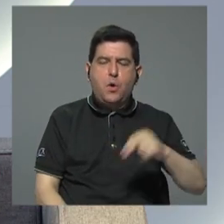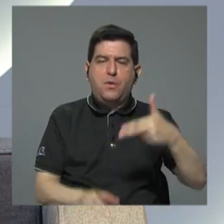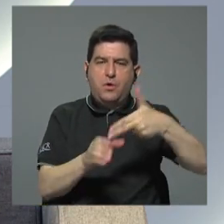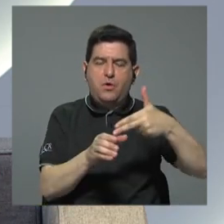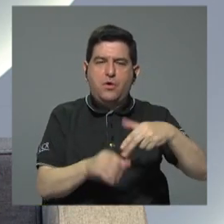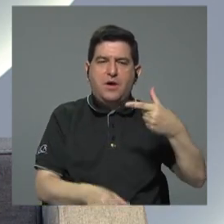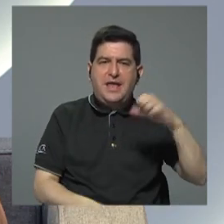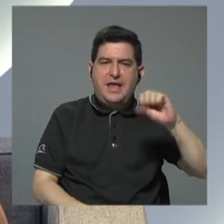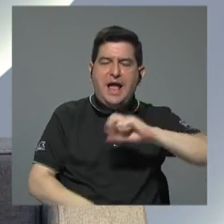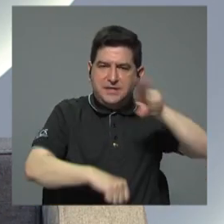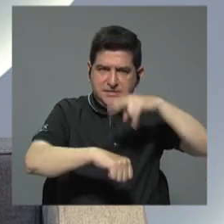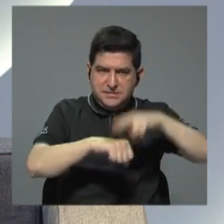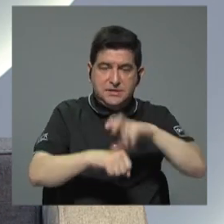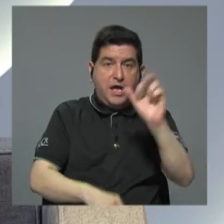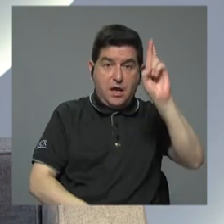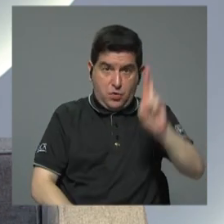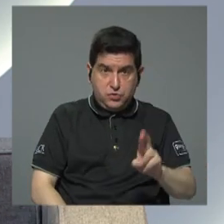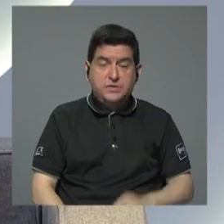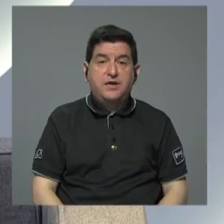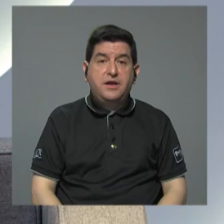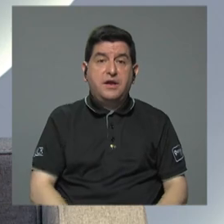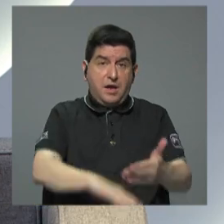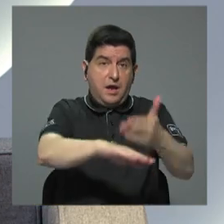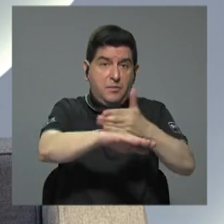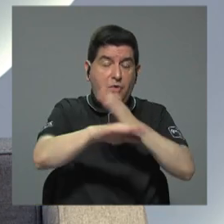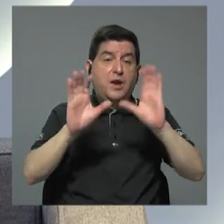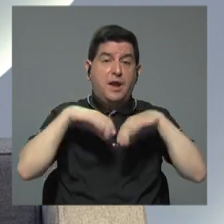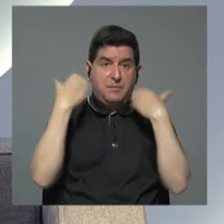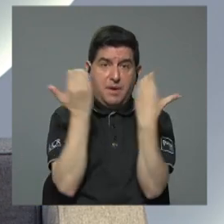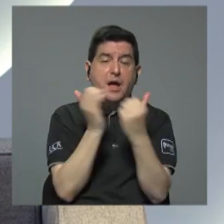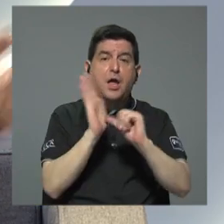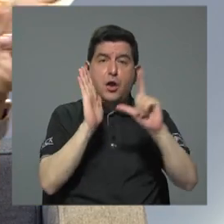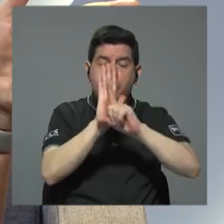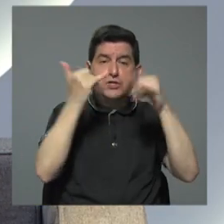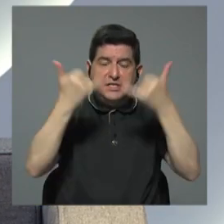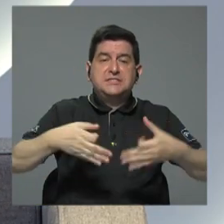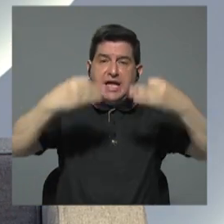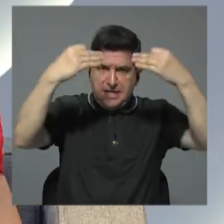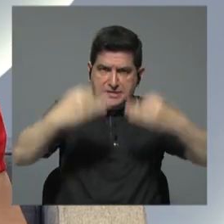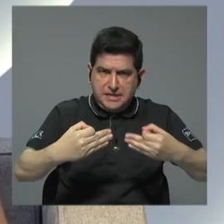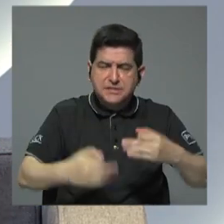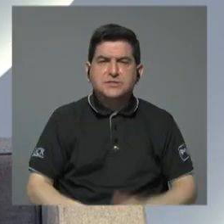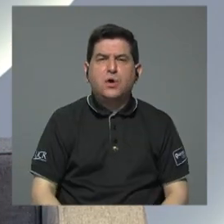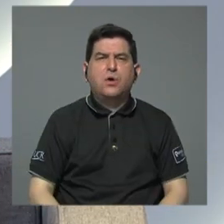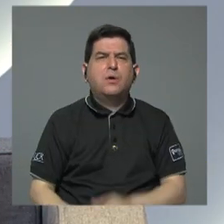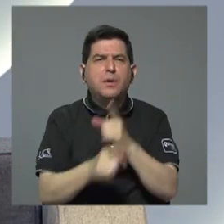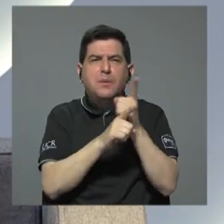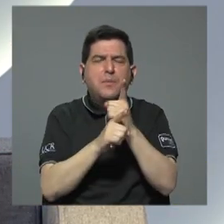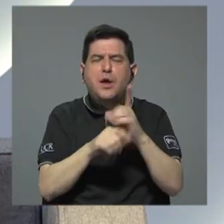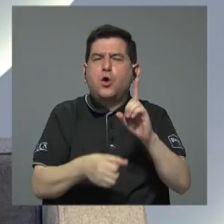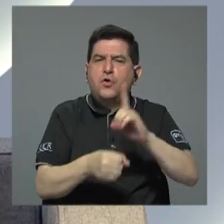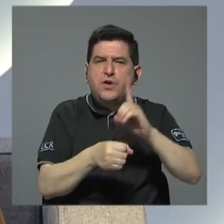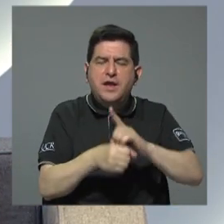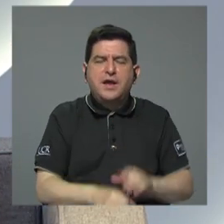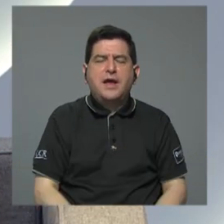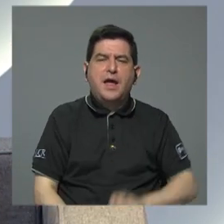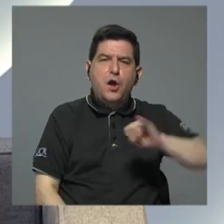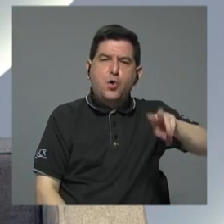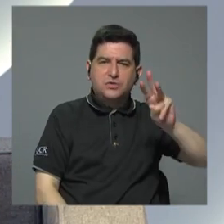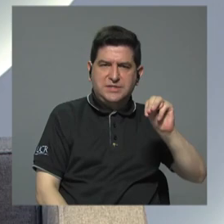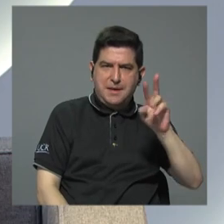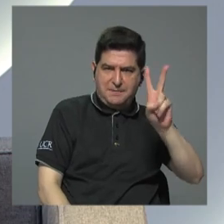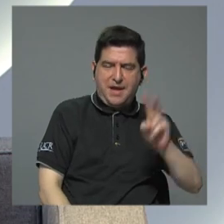territorio costarricense. Avanza esto en una comisión legislativa. Ya hay dictamen, me corrige por aquí el diputado Villalta y